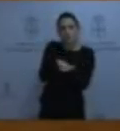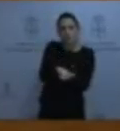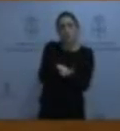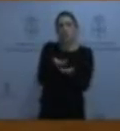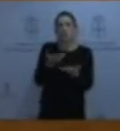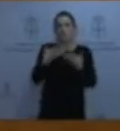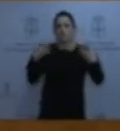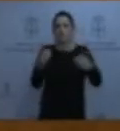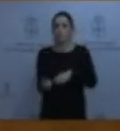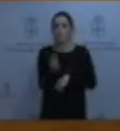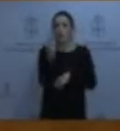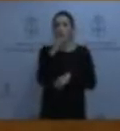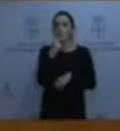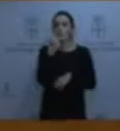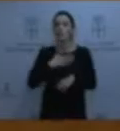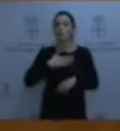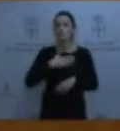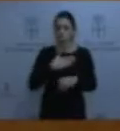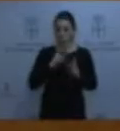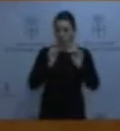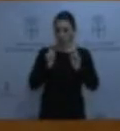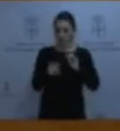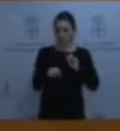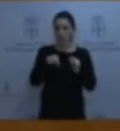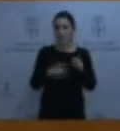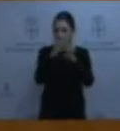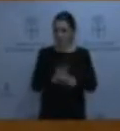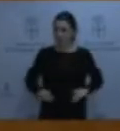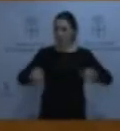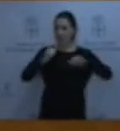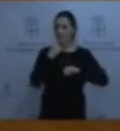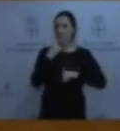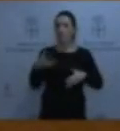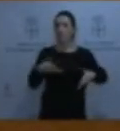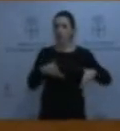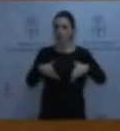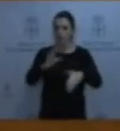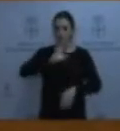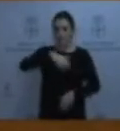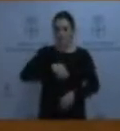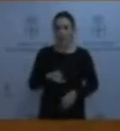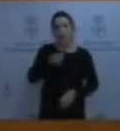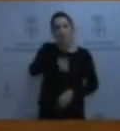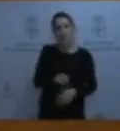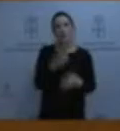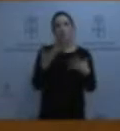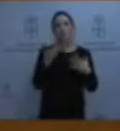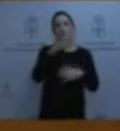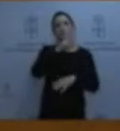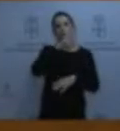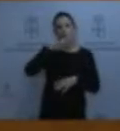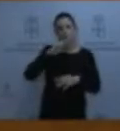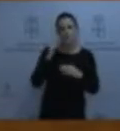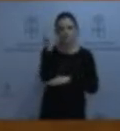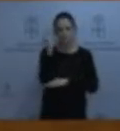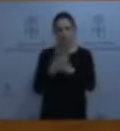habla de patrimonio, como en este caso, en esta Cámara se habla casi únicamente de Camino de Santiago y de prerrománico. Son dos campos que sin duda revisten un